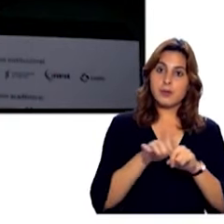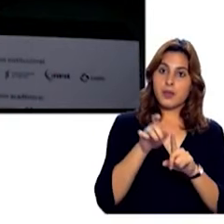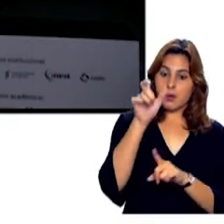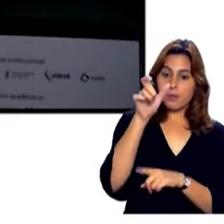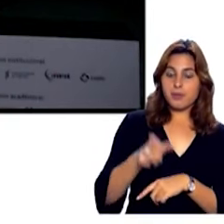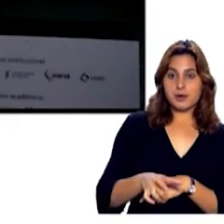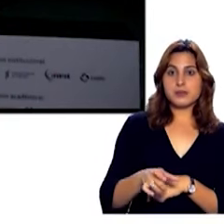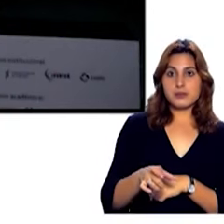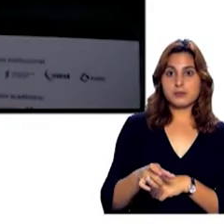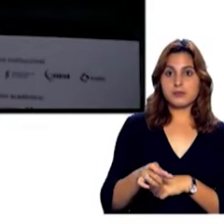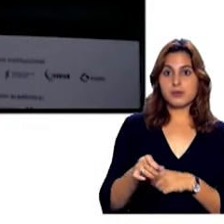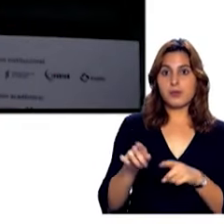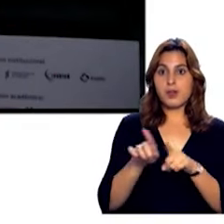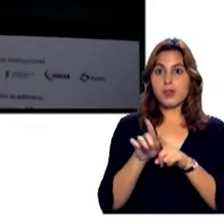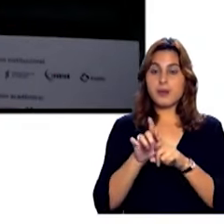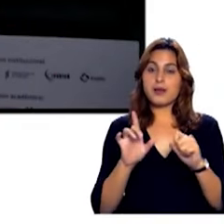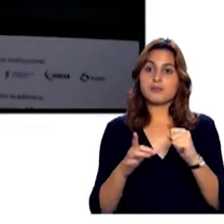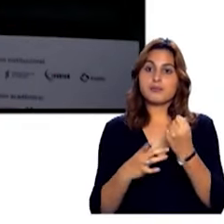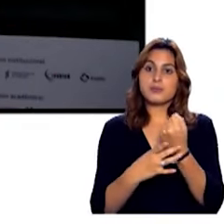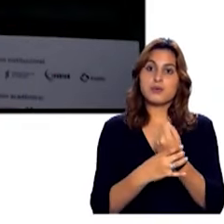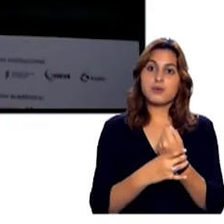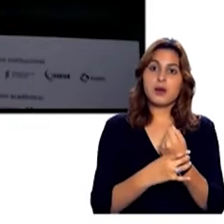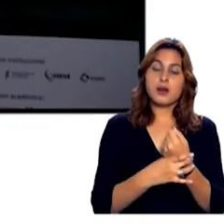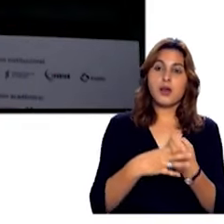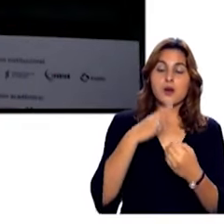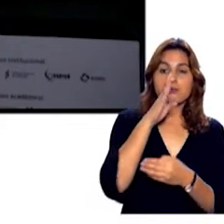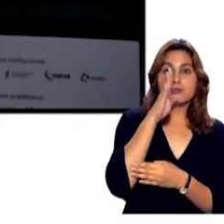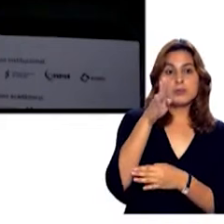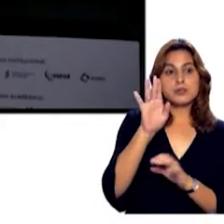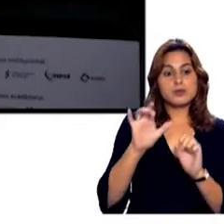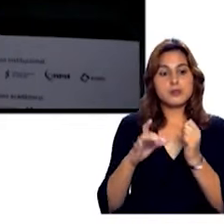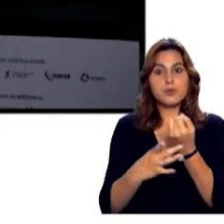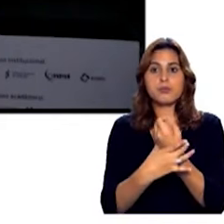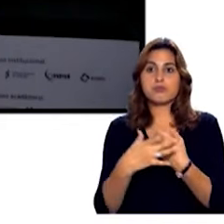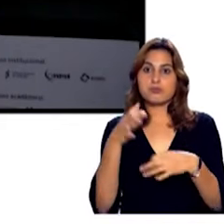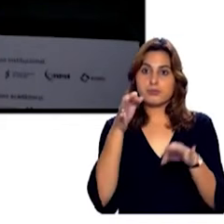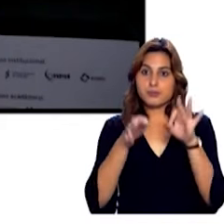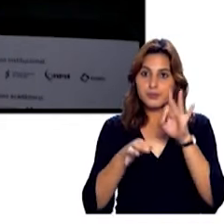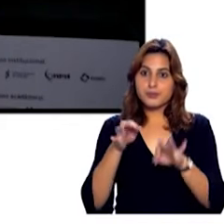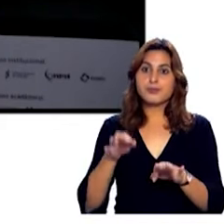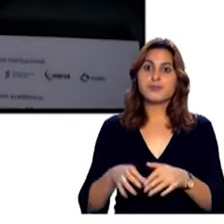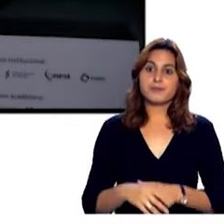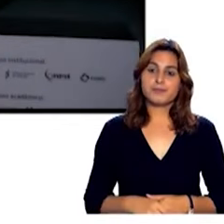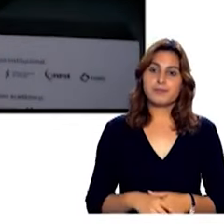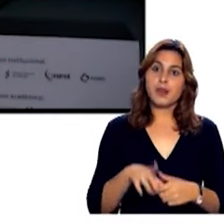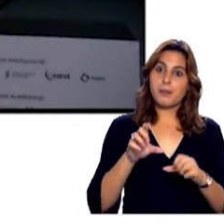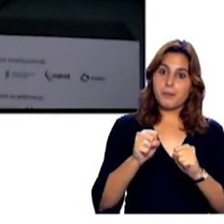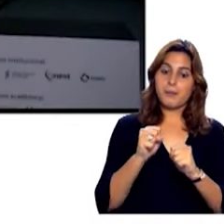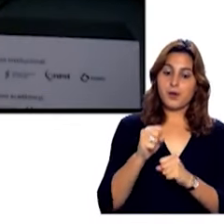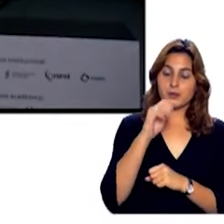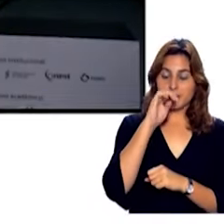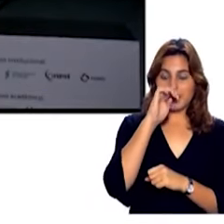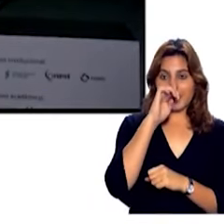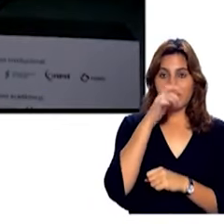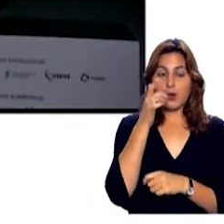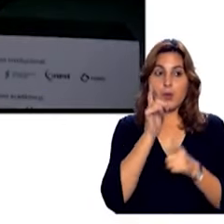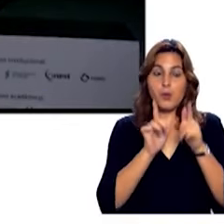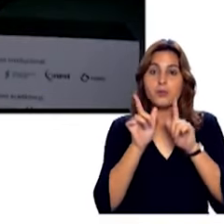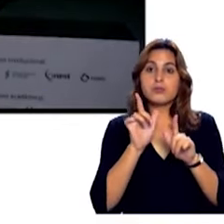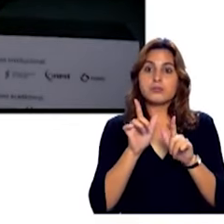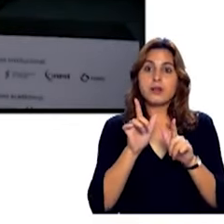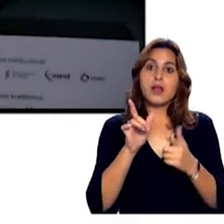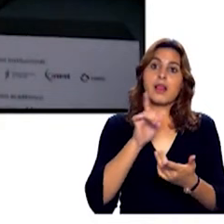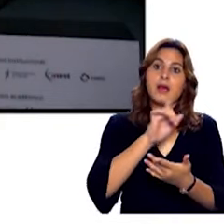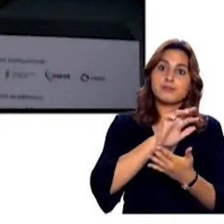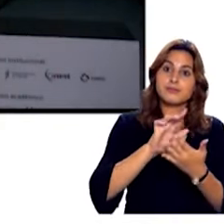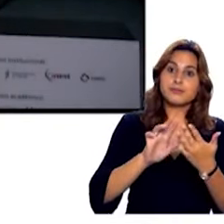de seguridad jurídica haciendo previsibles las normas unificando las doctrinas de Acuerdo a esto las